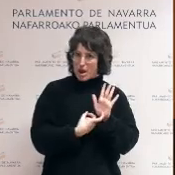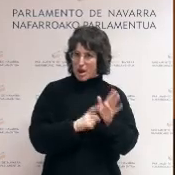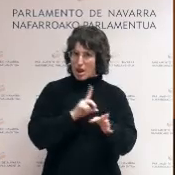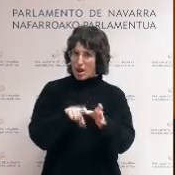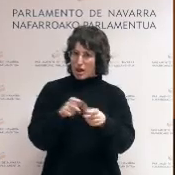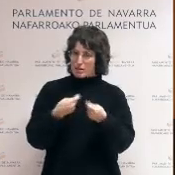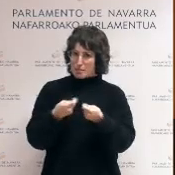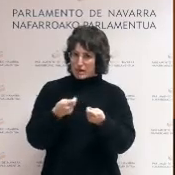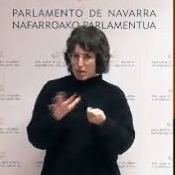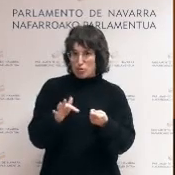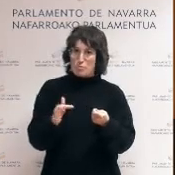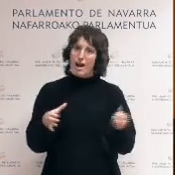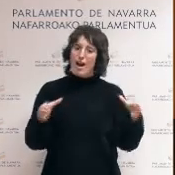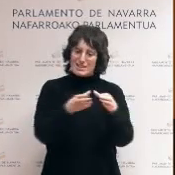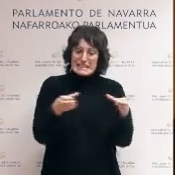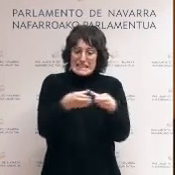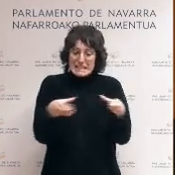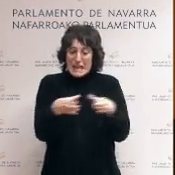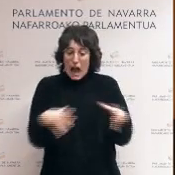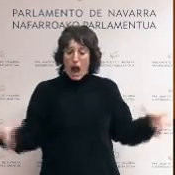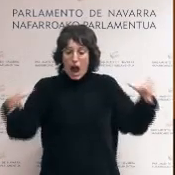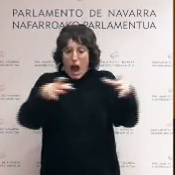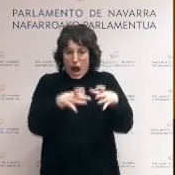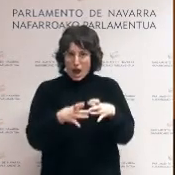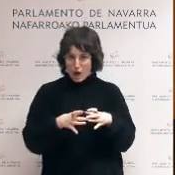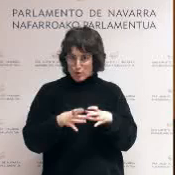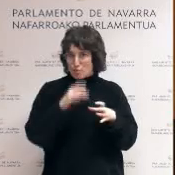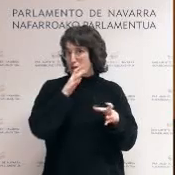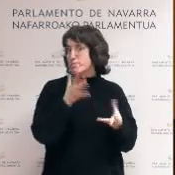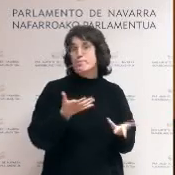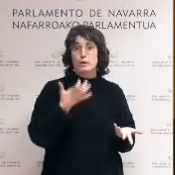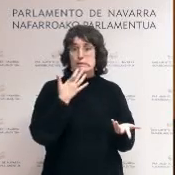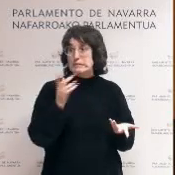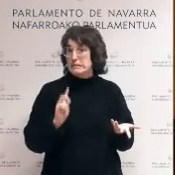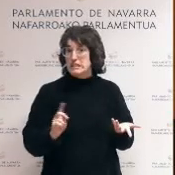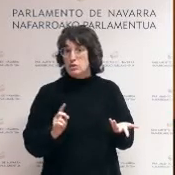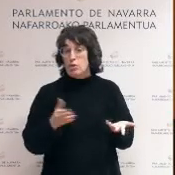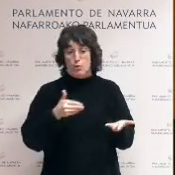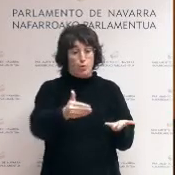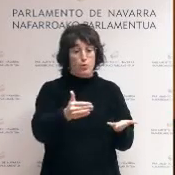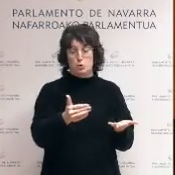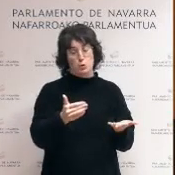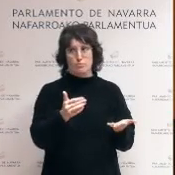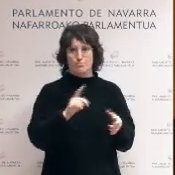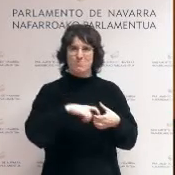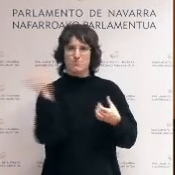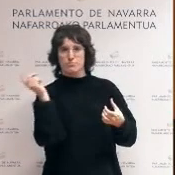agrupar a todas estas pequeñas explotaciones que se quedarían fuera en un futuro. Por